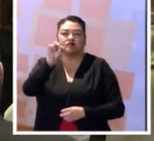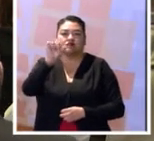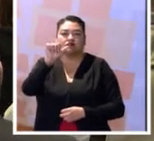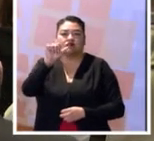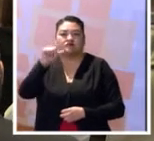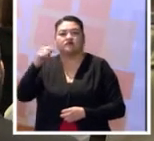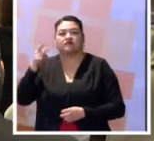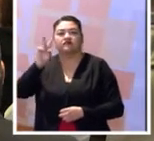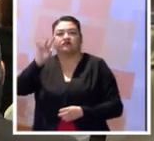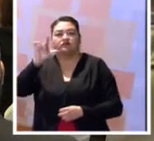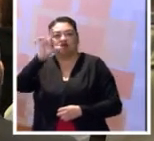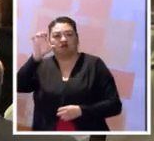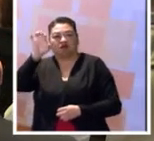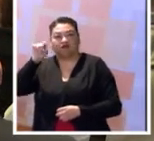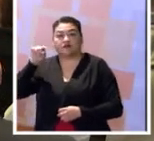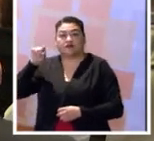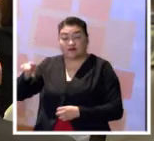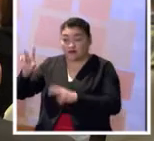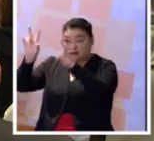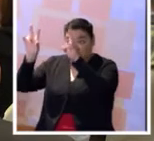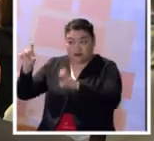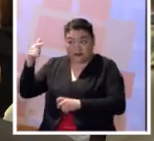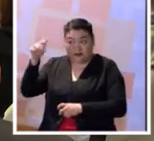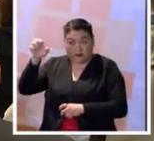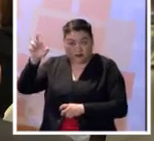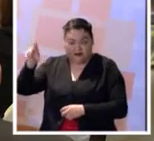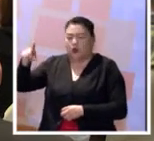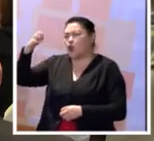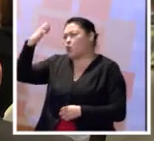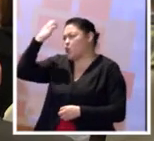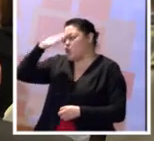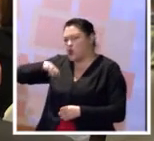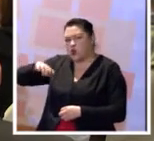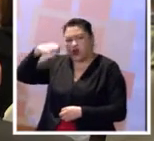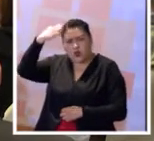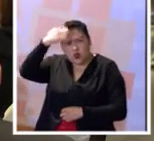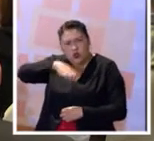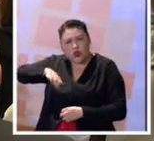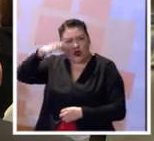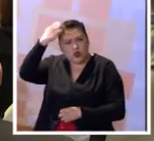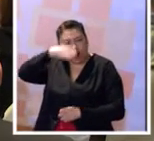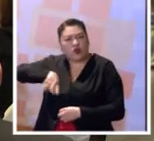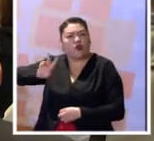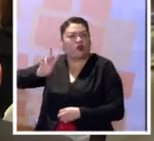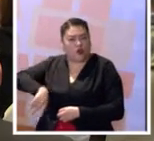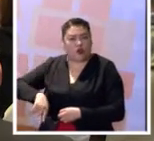es la experta en género también y de las grandes expertas.